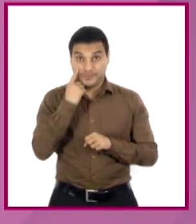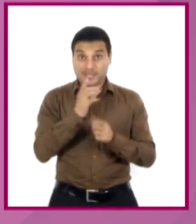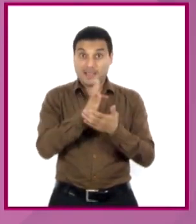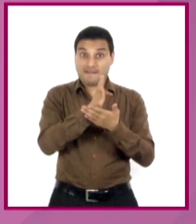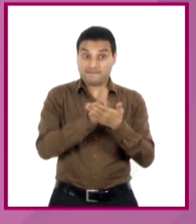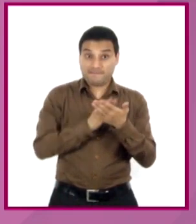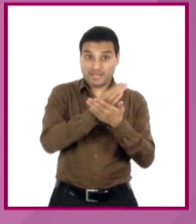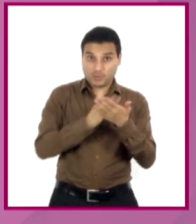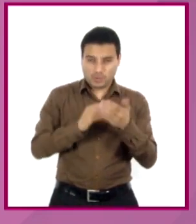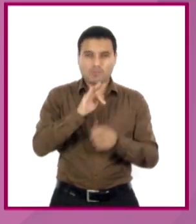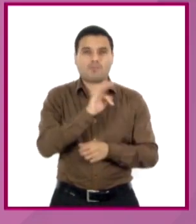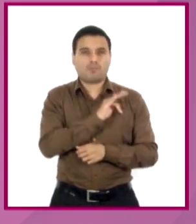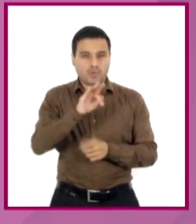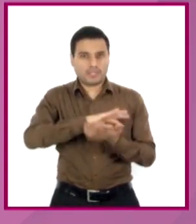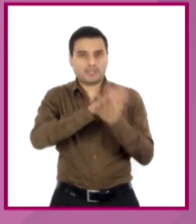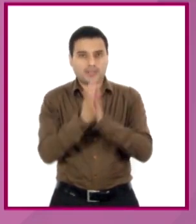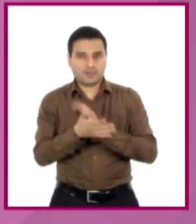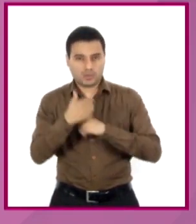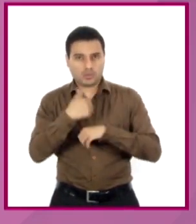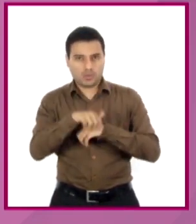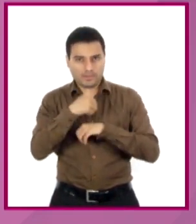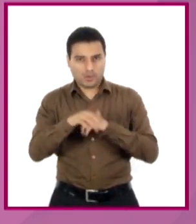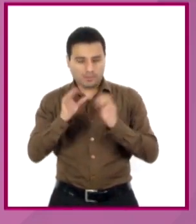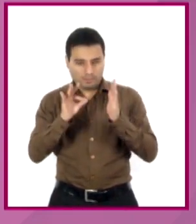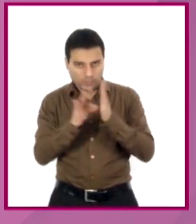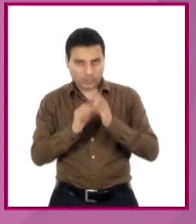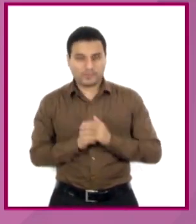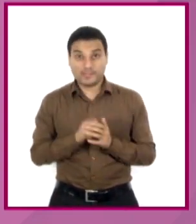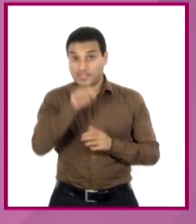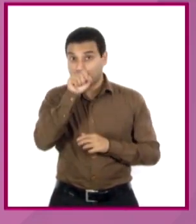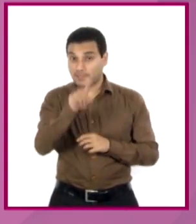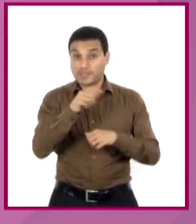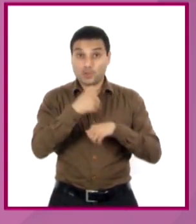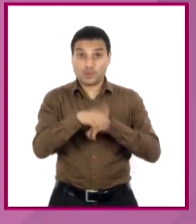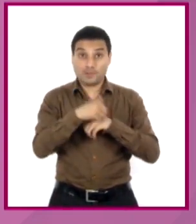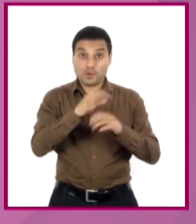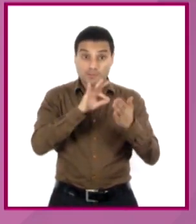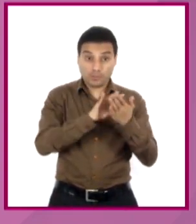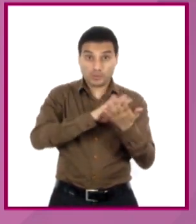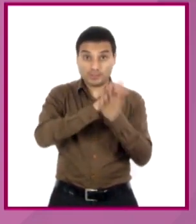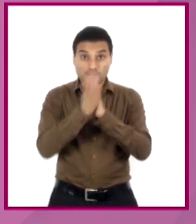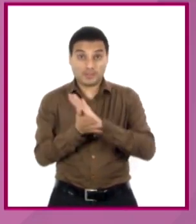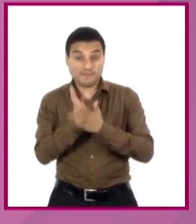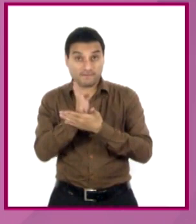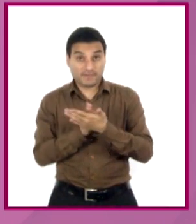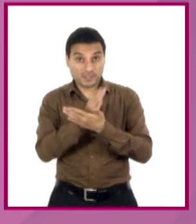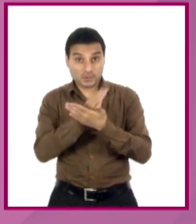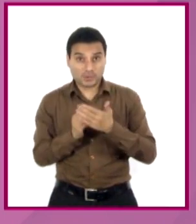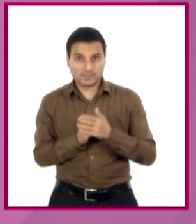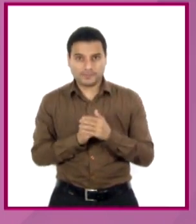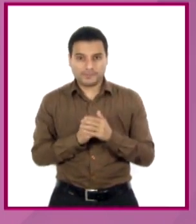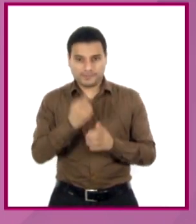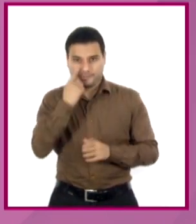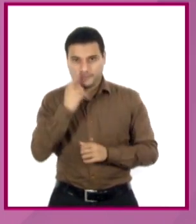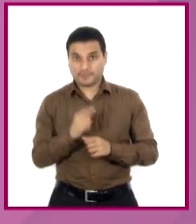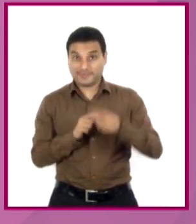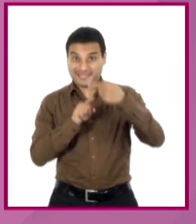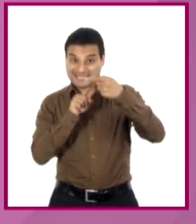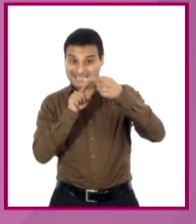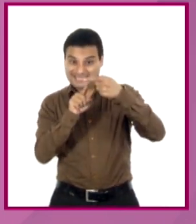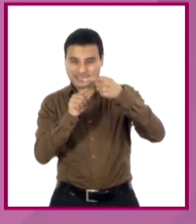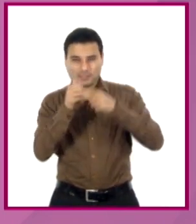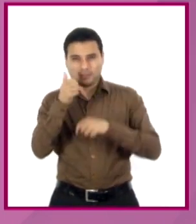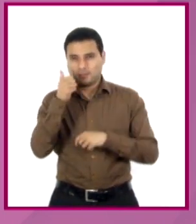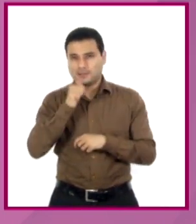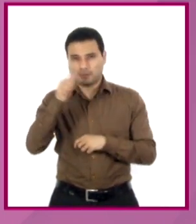decimal puede convertirse en número decimal, cuando un número decimal se transforma en fracción, su denominador siempre será